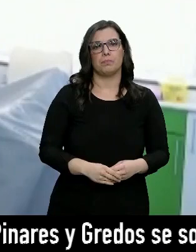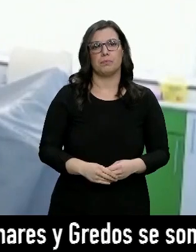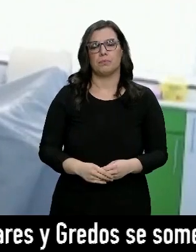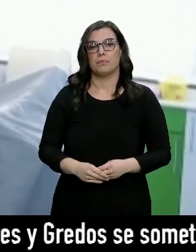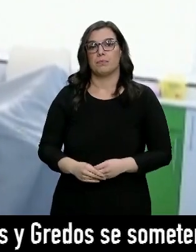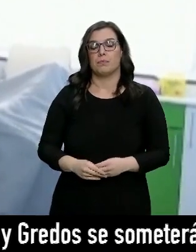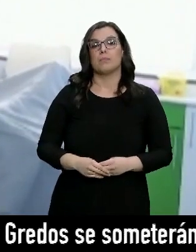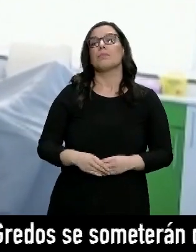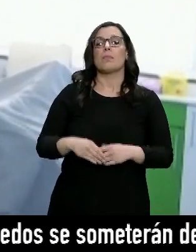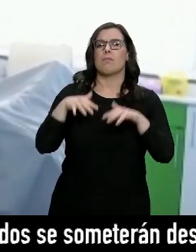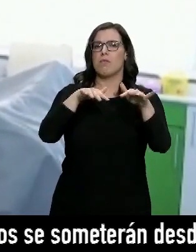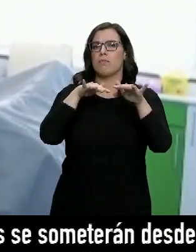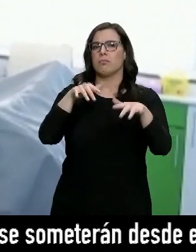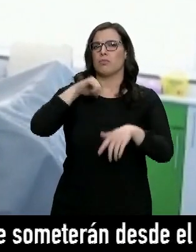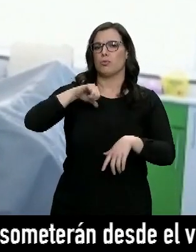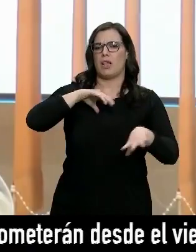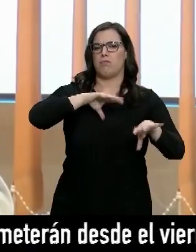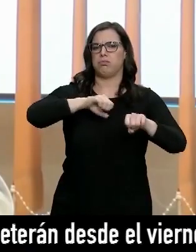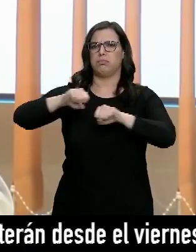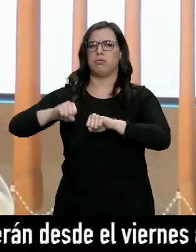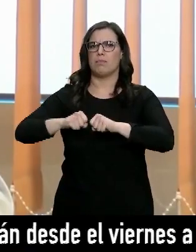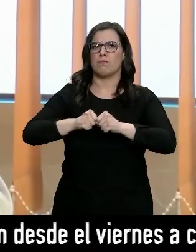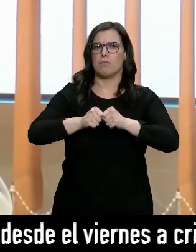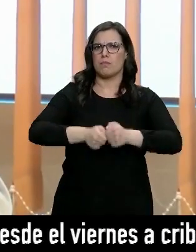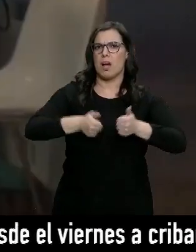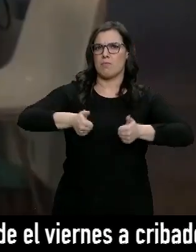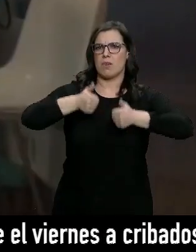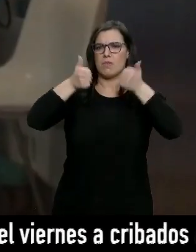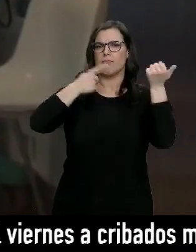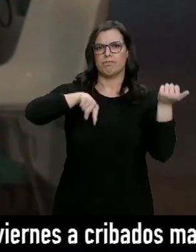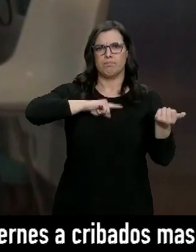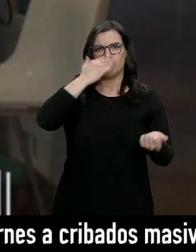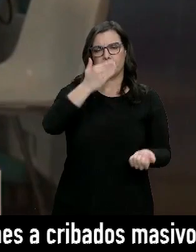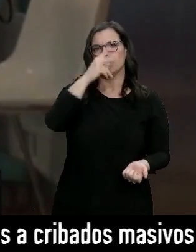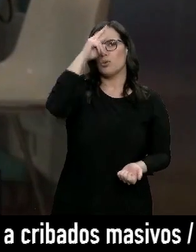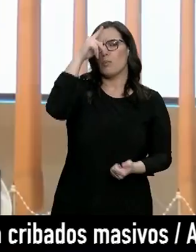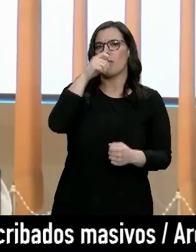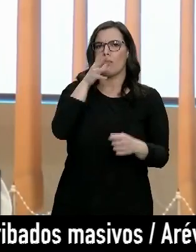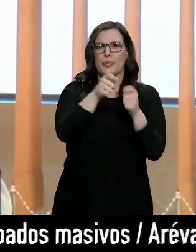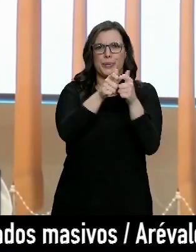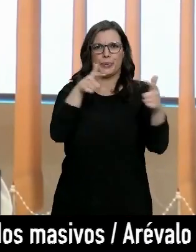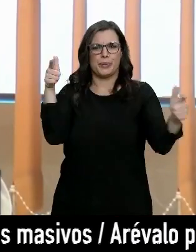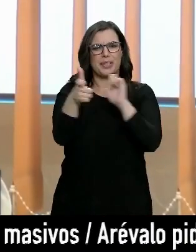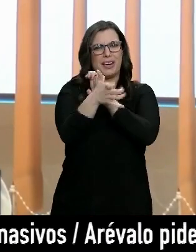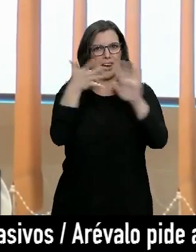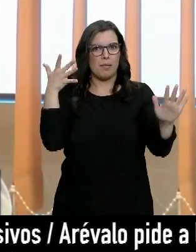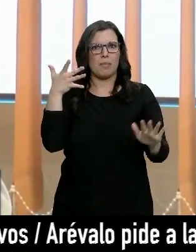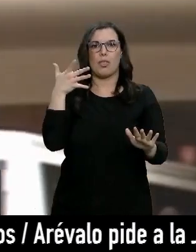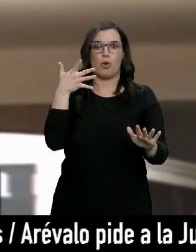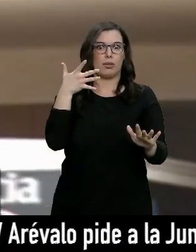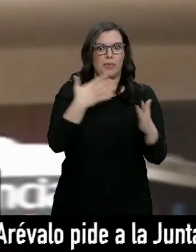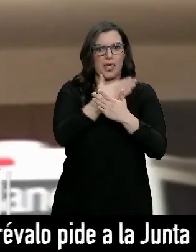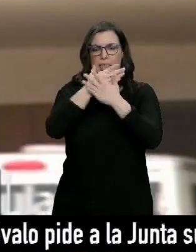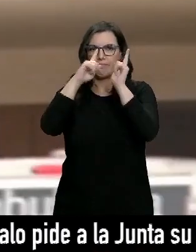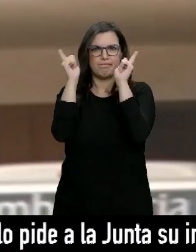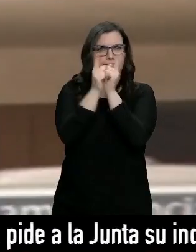La presión hospitalaria crece por momentos. Estamos francamente preocupados. El crecimiento se está produciendo muy rápido y en muy pocos días.